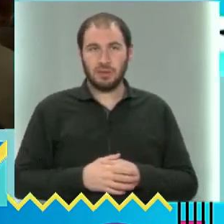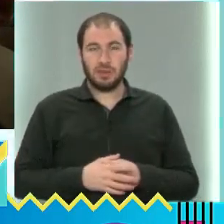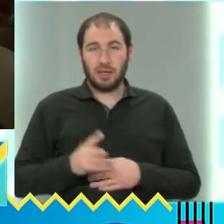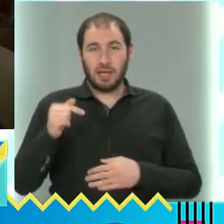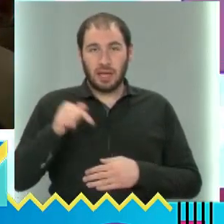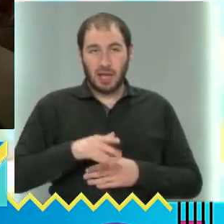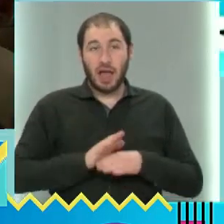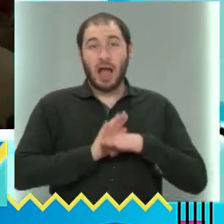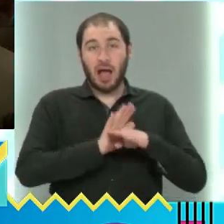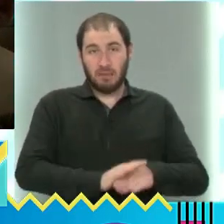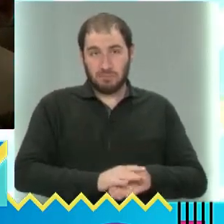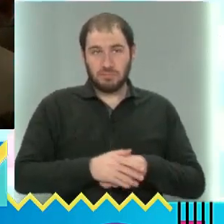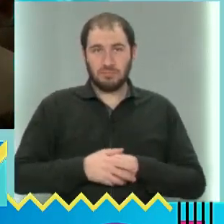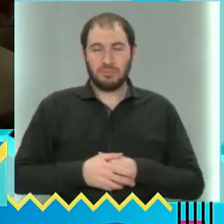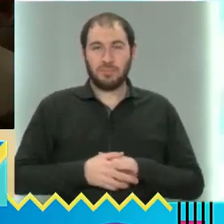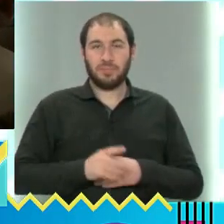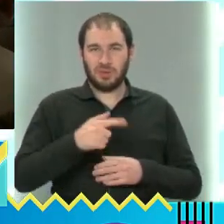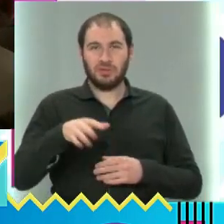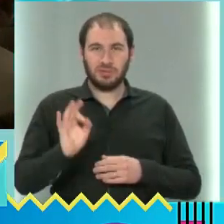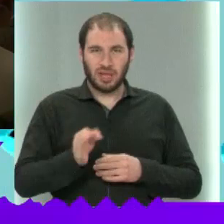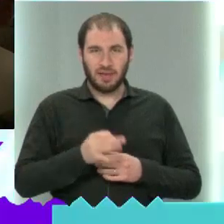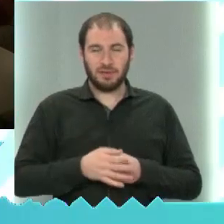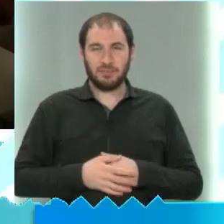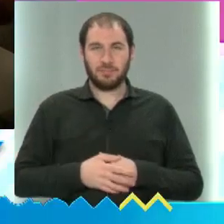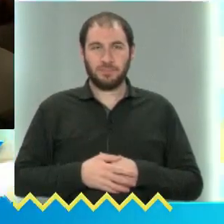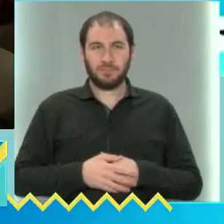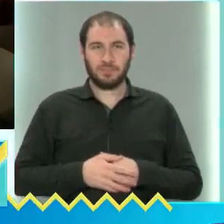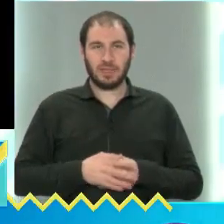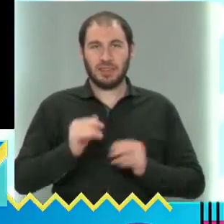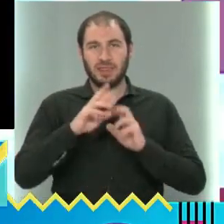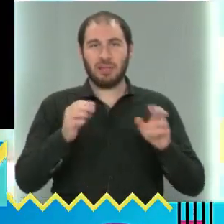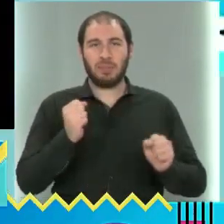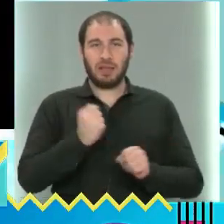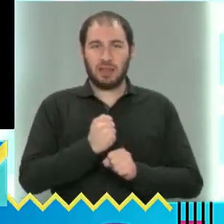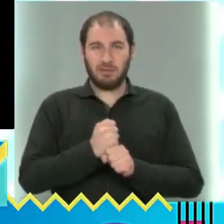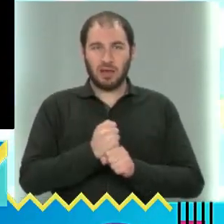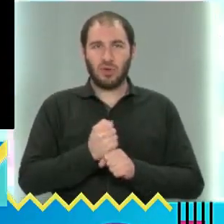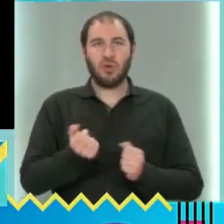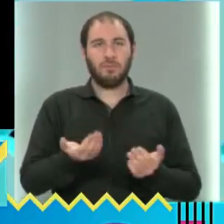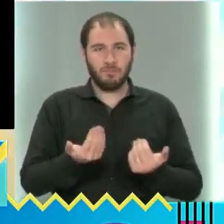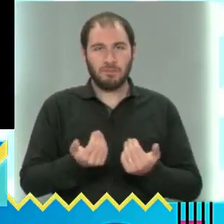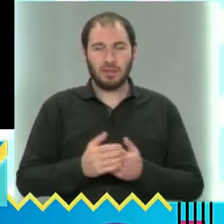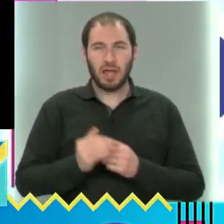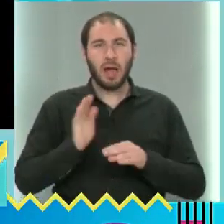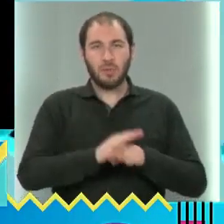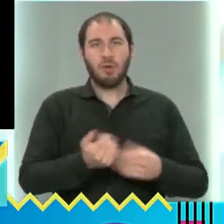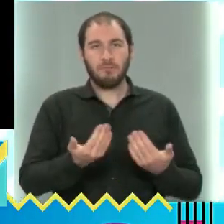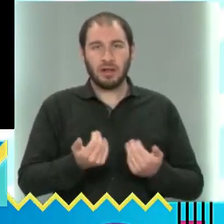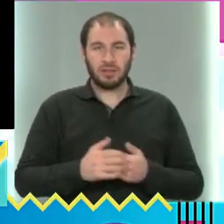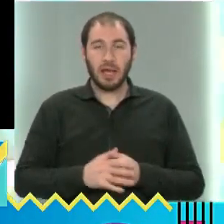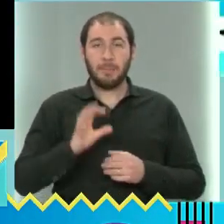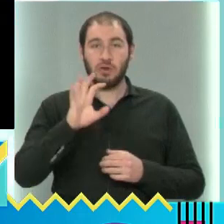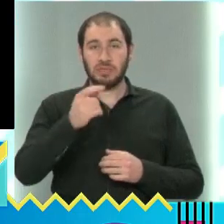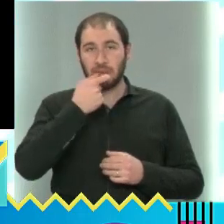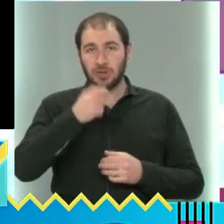y para apoyar justamente a esto, a que sabemos que desde el punto de vista de lo laboral hace falta un apoyo, la provincia